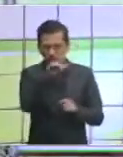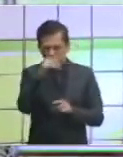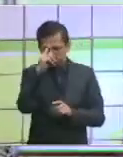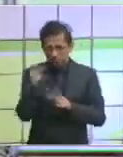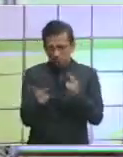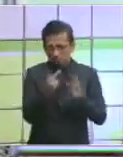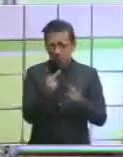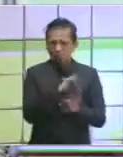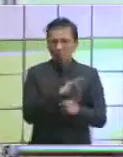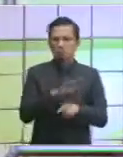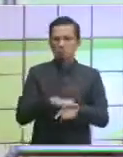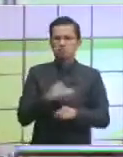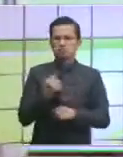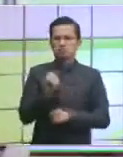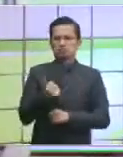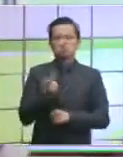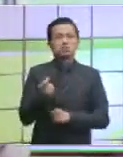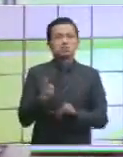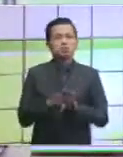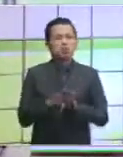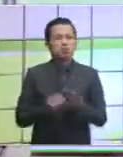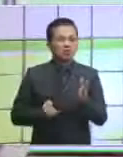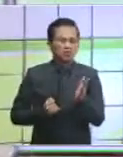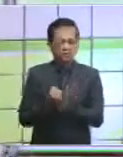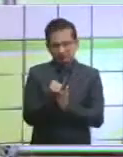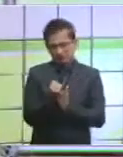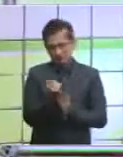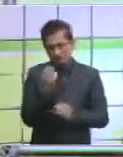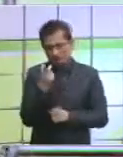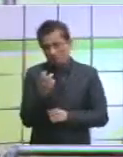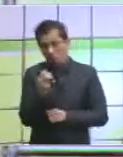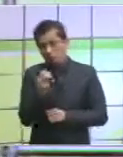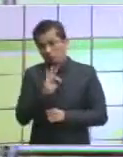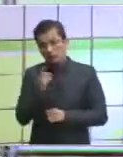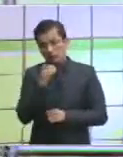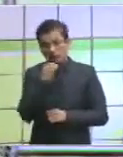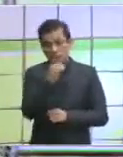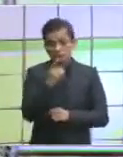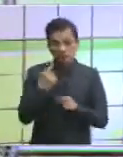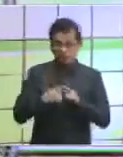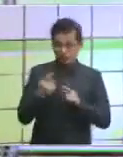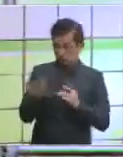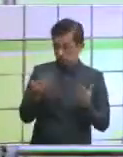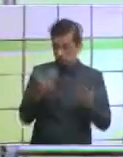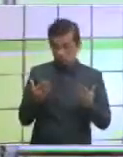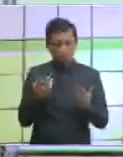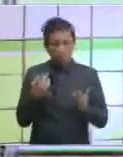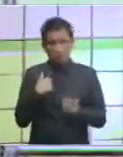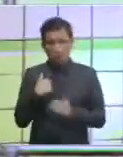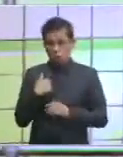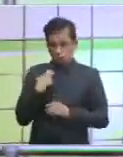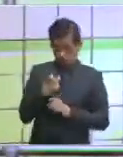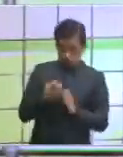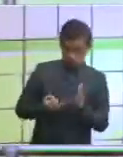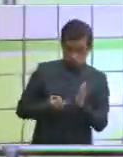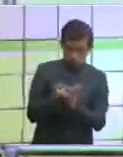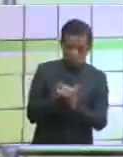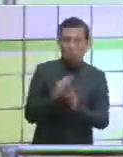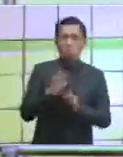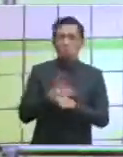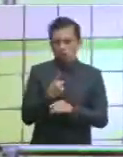fortalecer por lo menos la decisión o como usted bien dice decirle a las partes esta es la decisión que tomó y esta es el